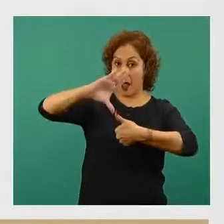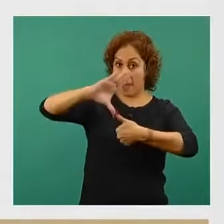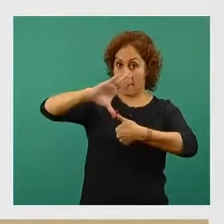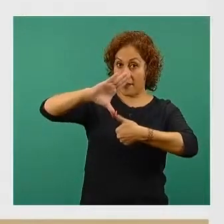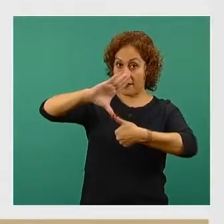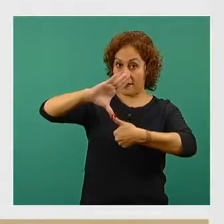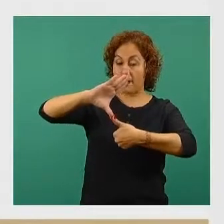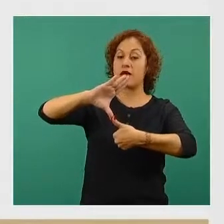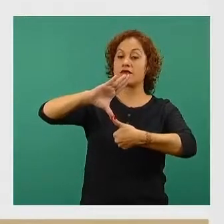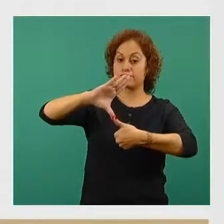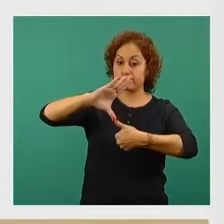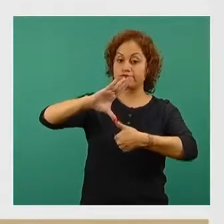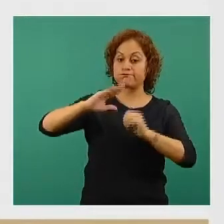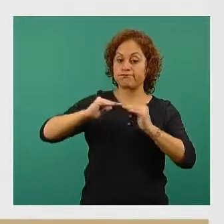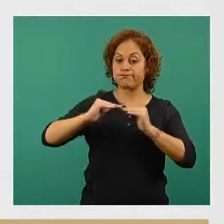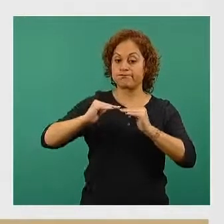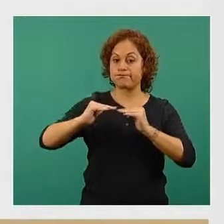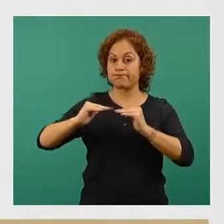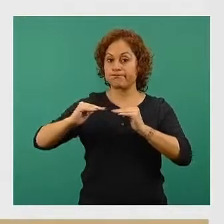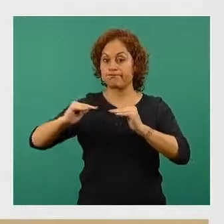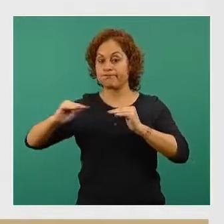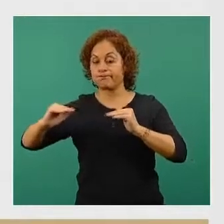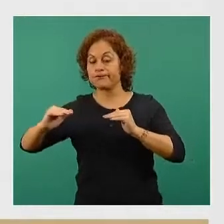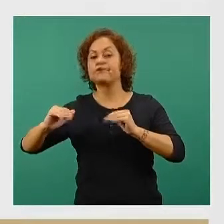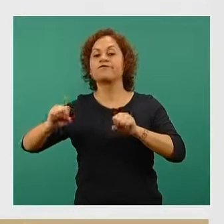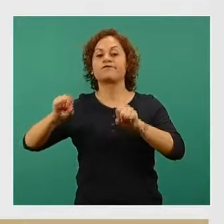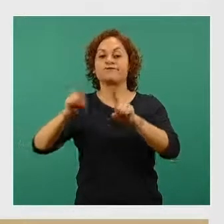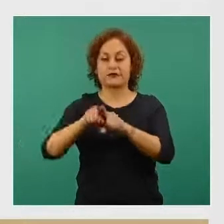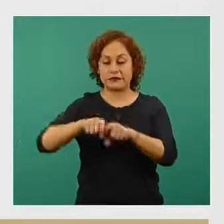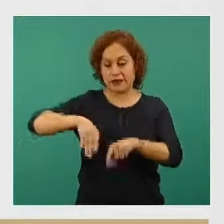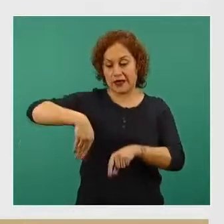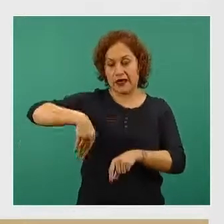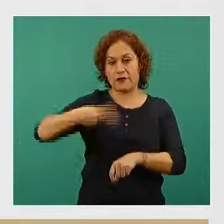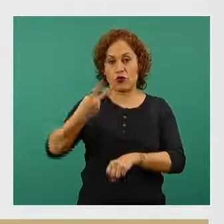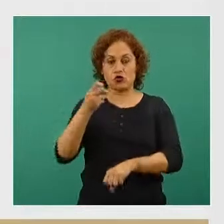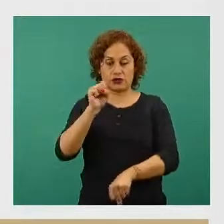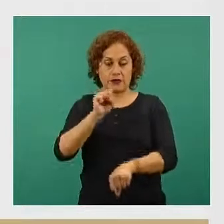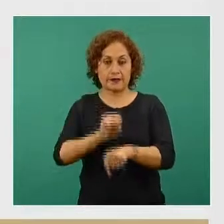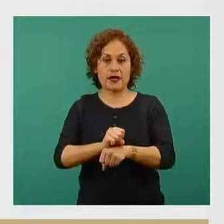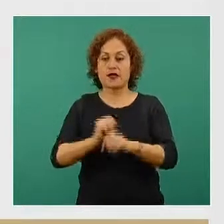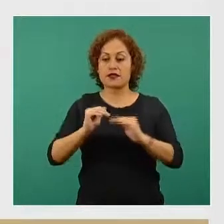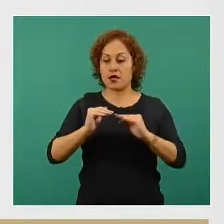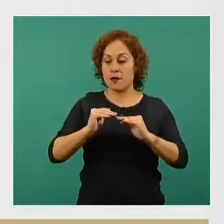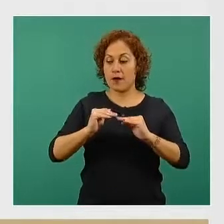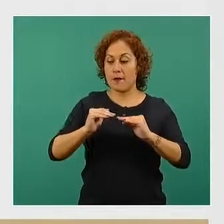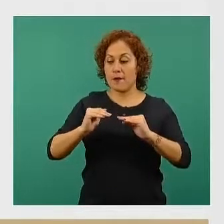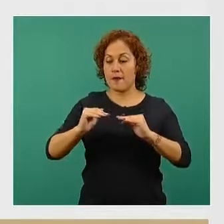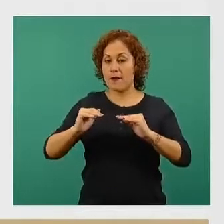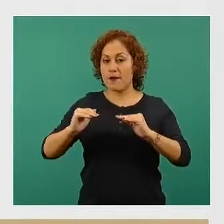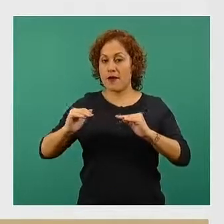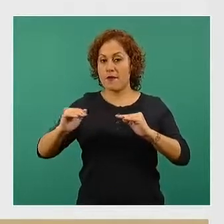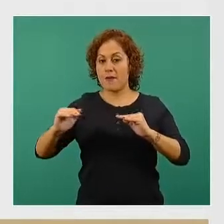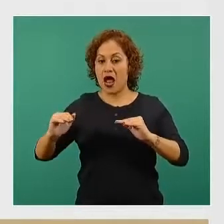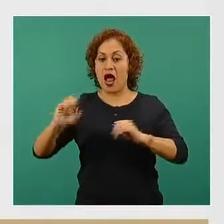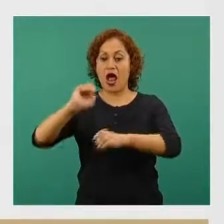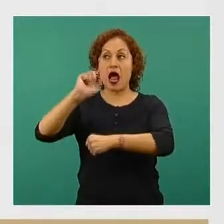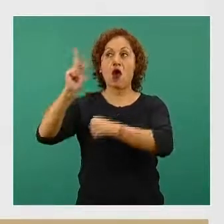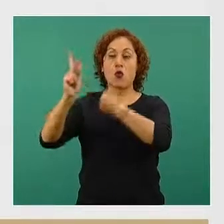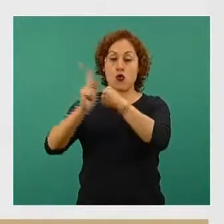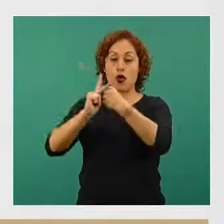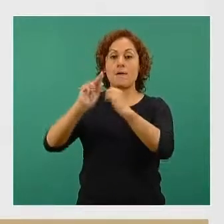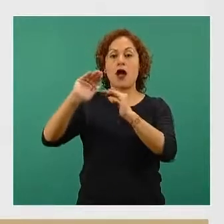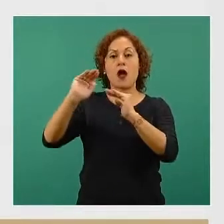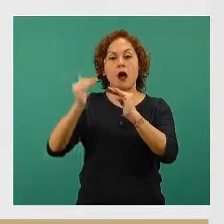un estancamiento nuevamente en las últimas 2 semanas, aunque Europa mantiene sí la disminución, y América del Sur digamos que